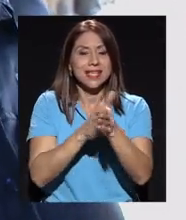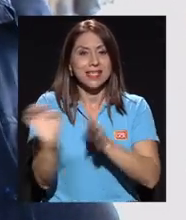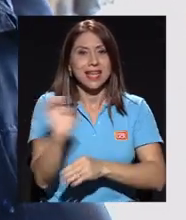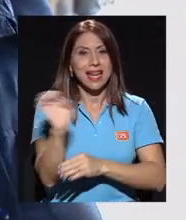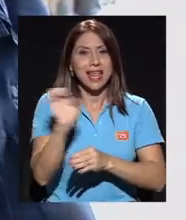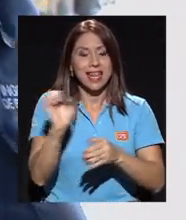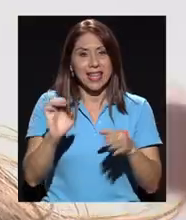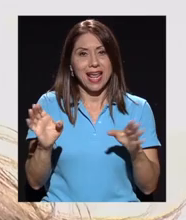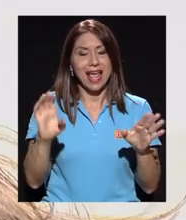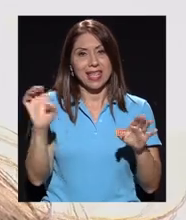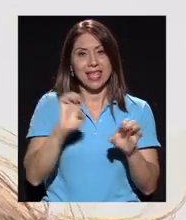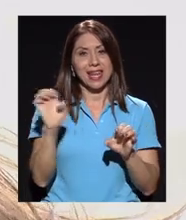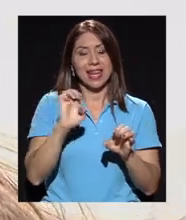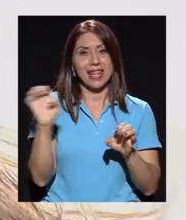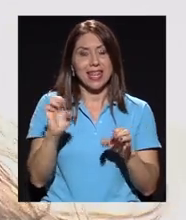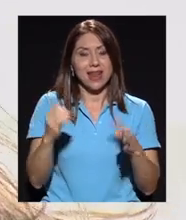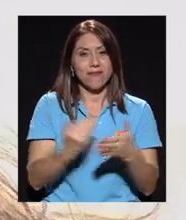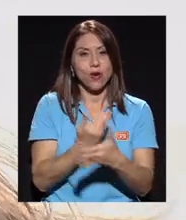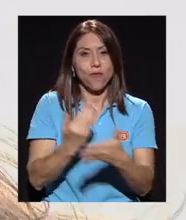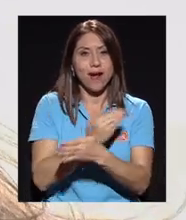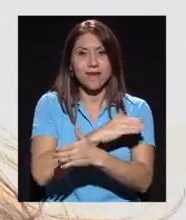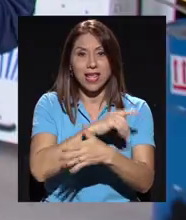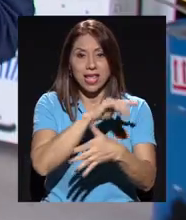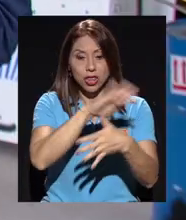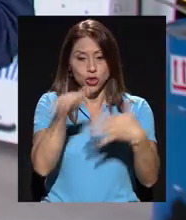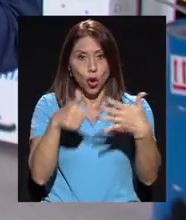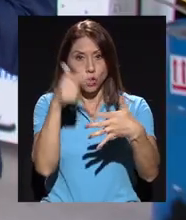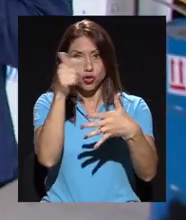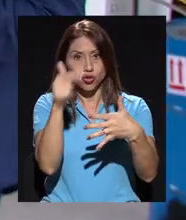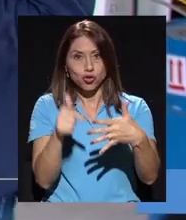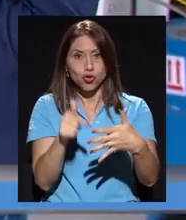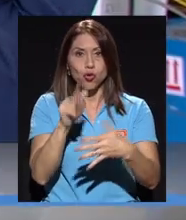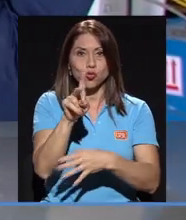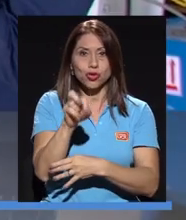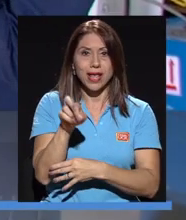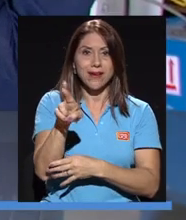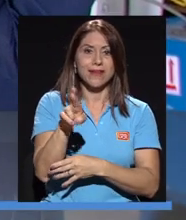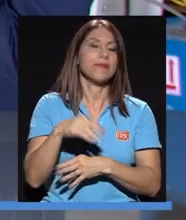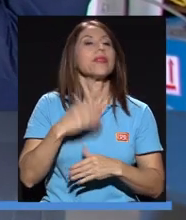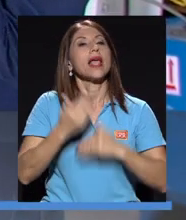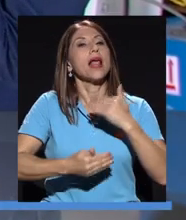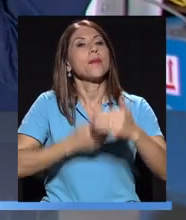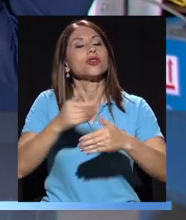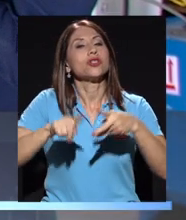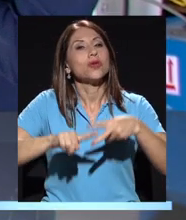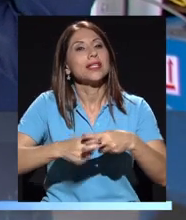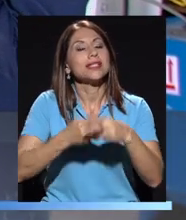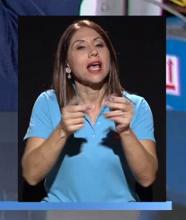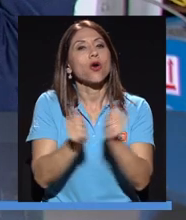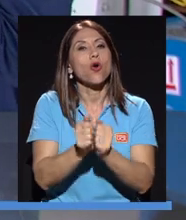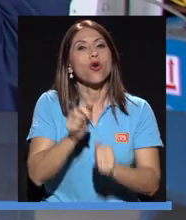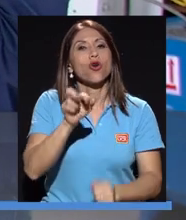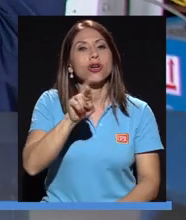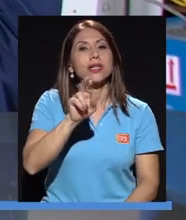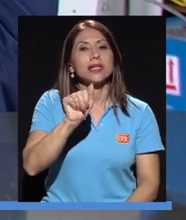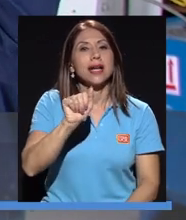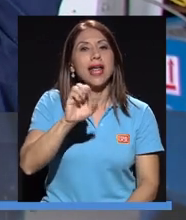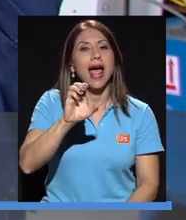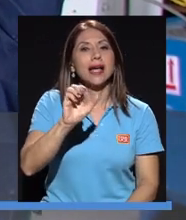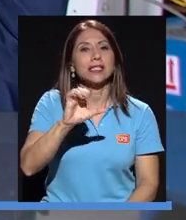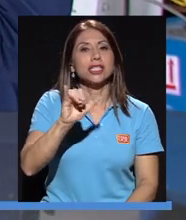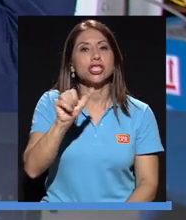Energía Renovable, todos de la UCR. El proceso inicia con la reacción en este equipo, que es